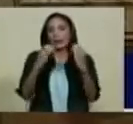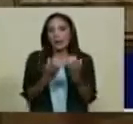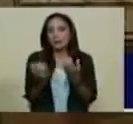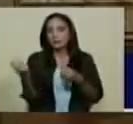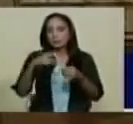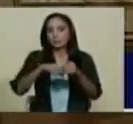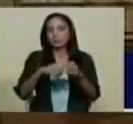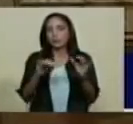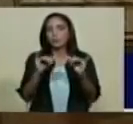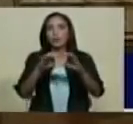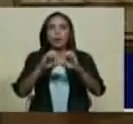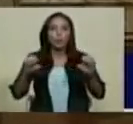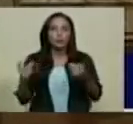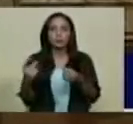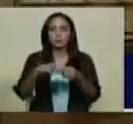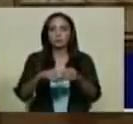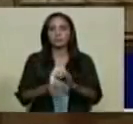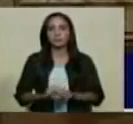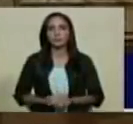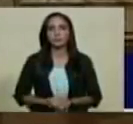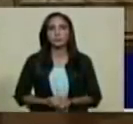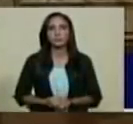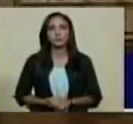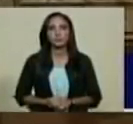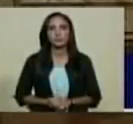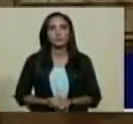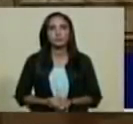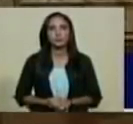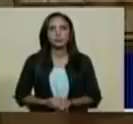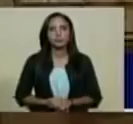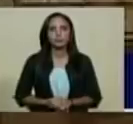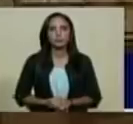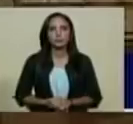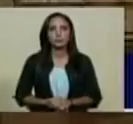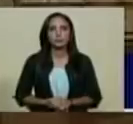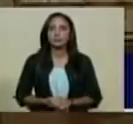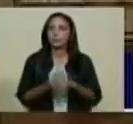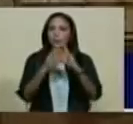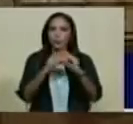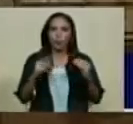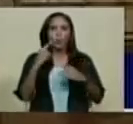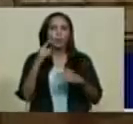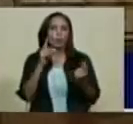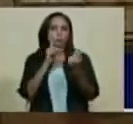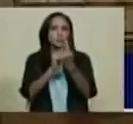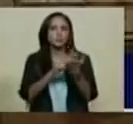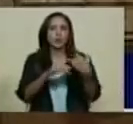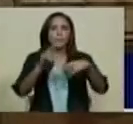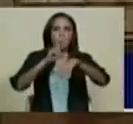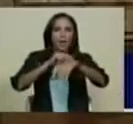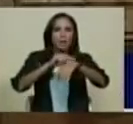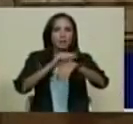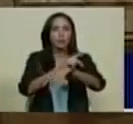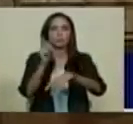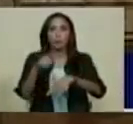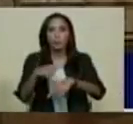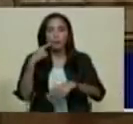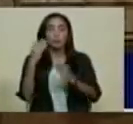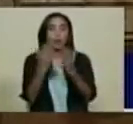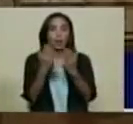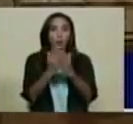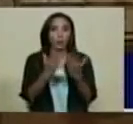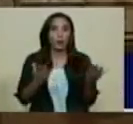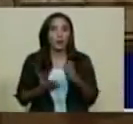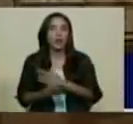sistema educativo, con todos los tratamientos, atenciones de salud en la escuela,